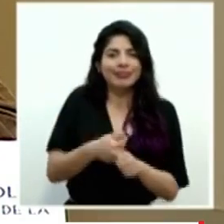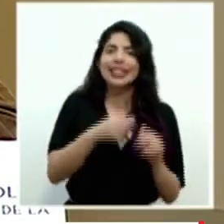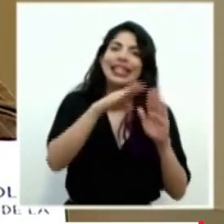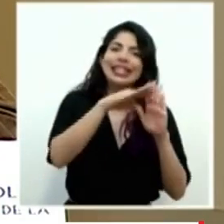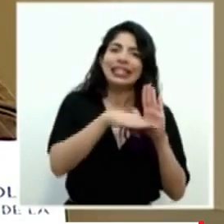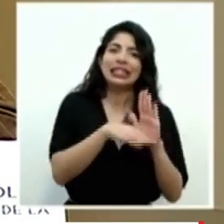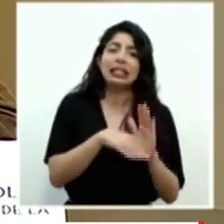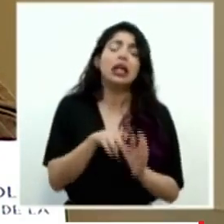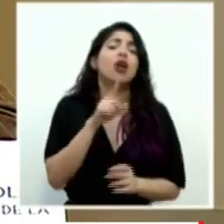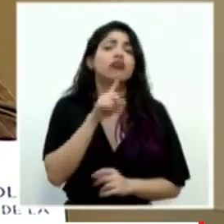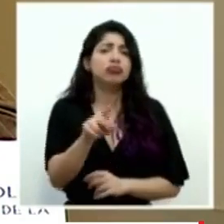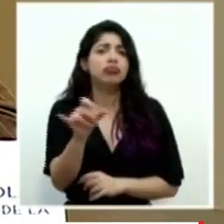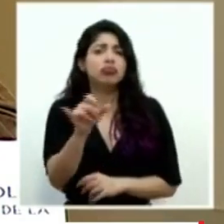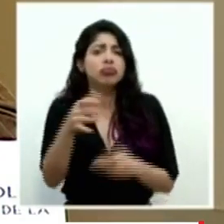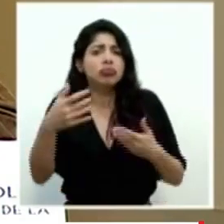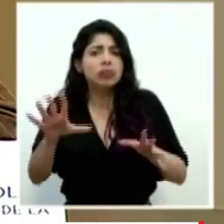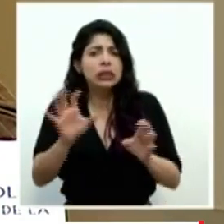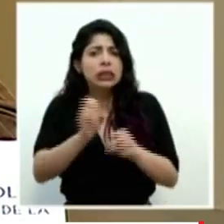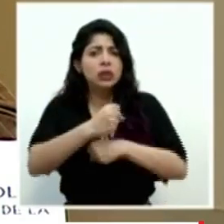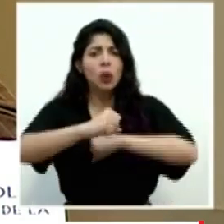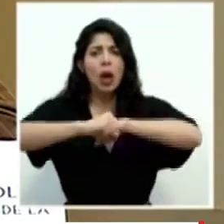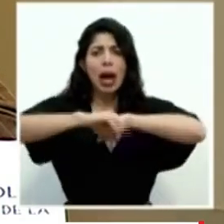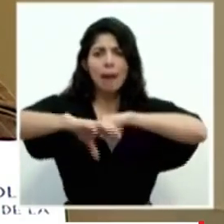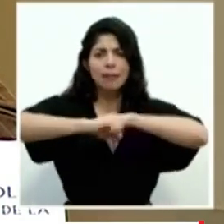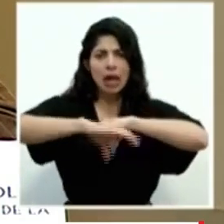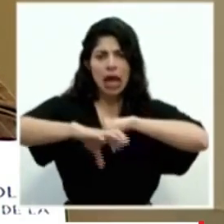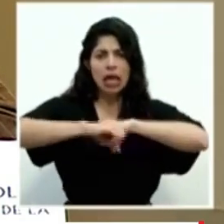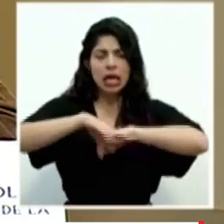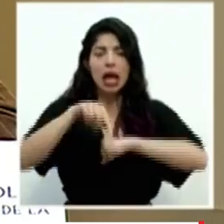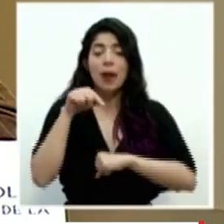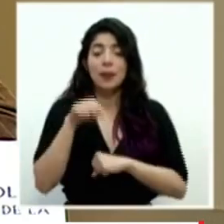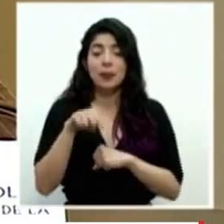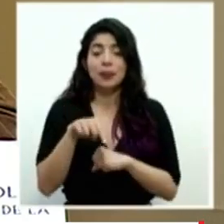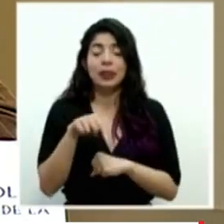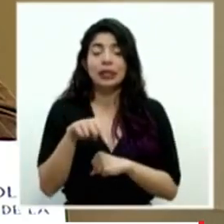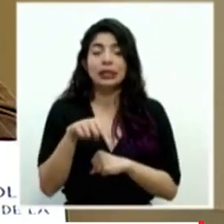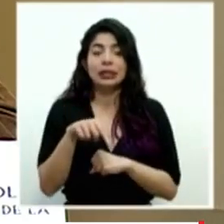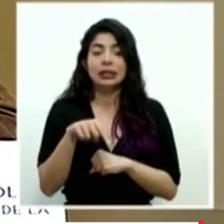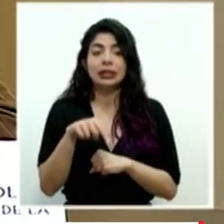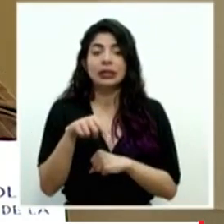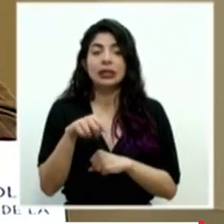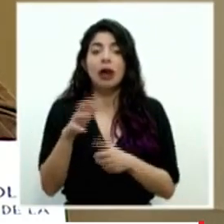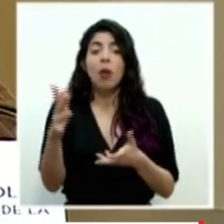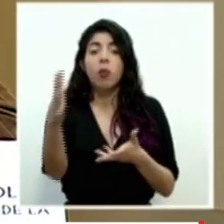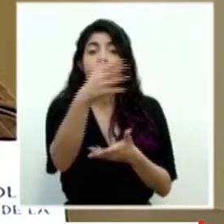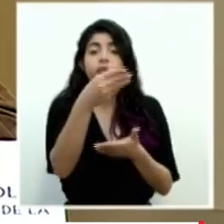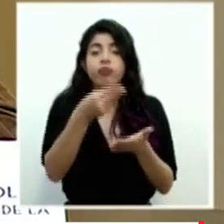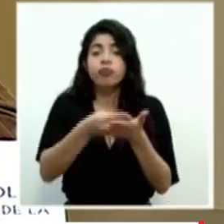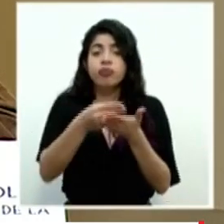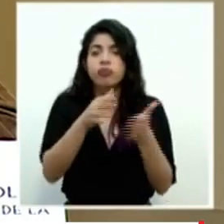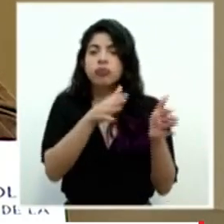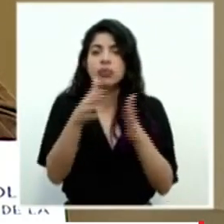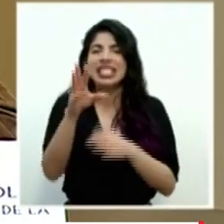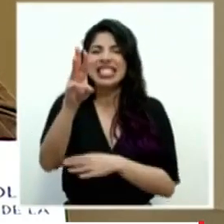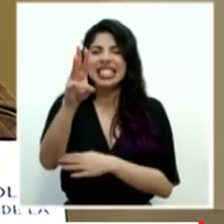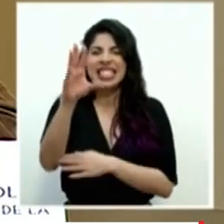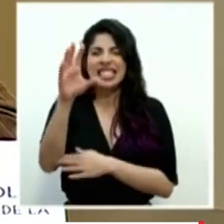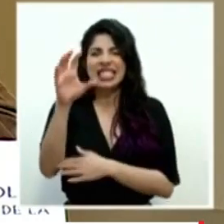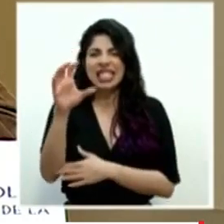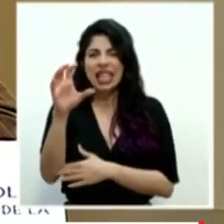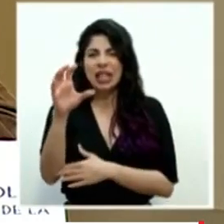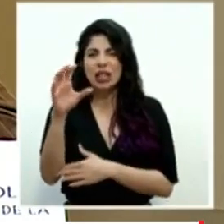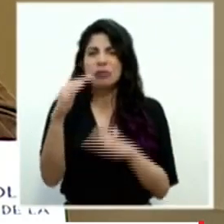listas. Efectivamente, también se desarrolló una campaña que recogió aproximadamente